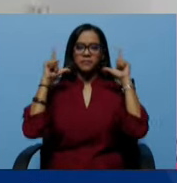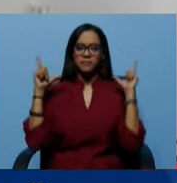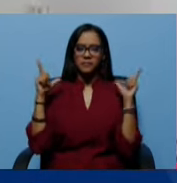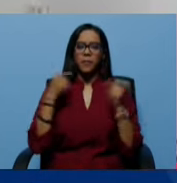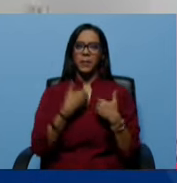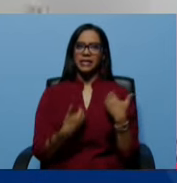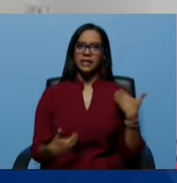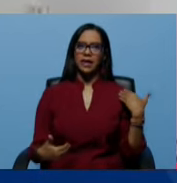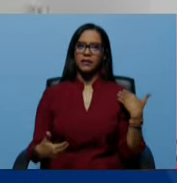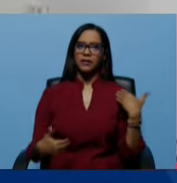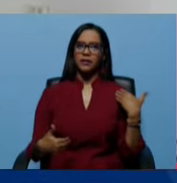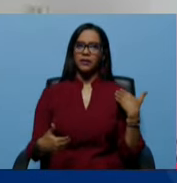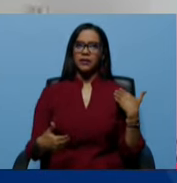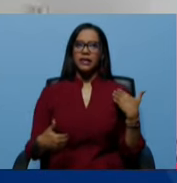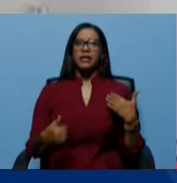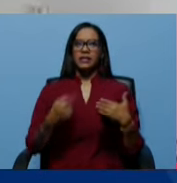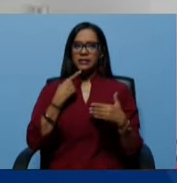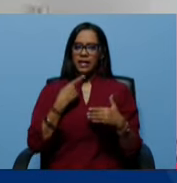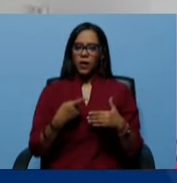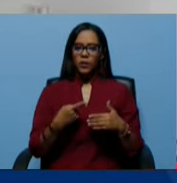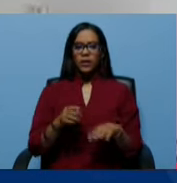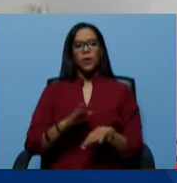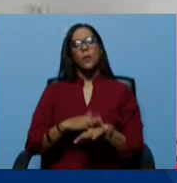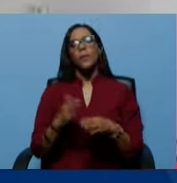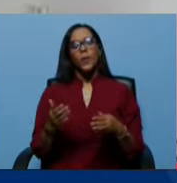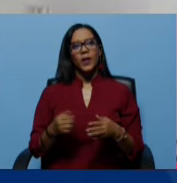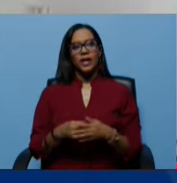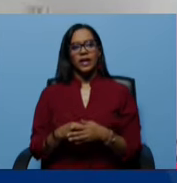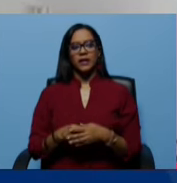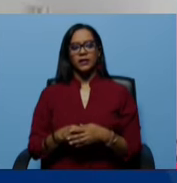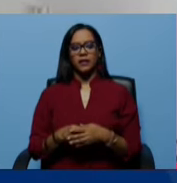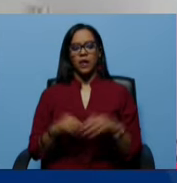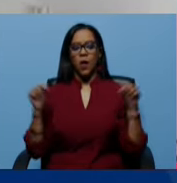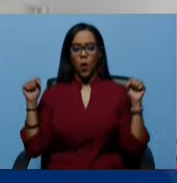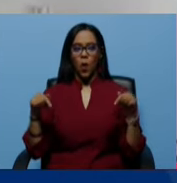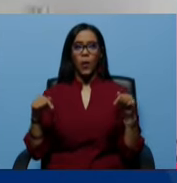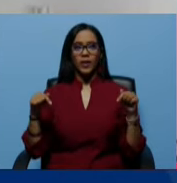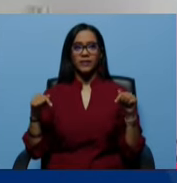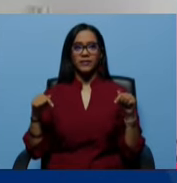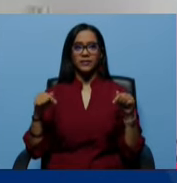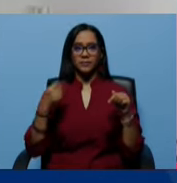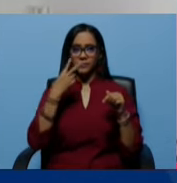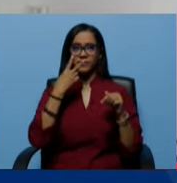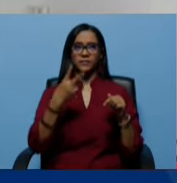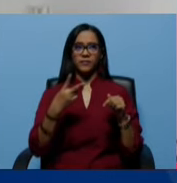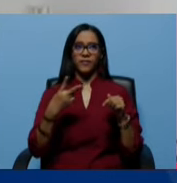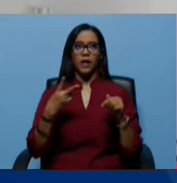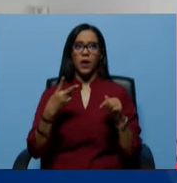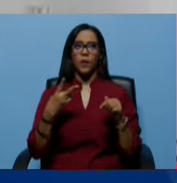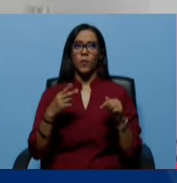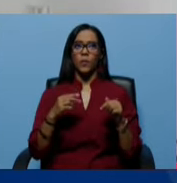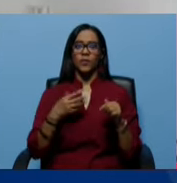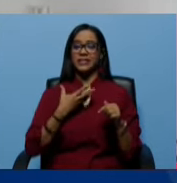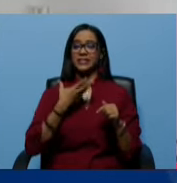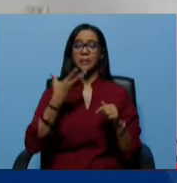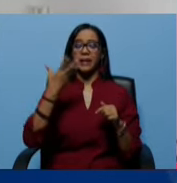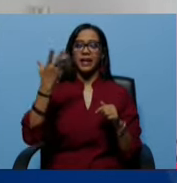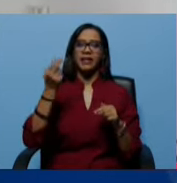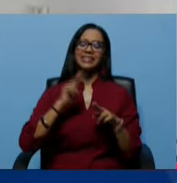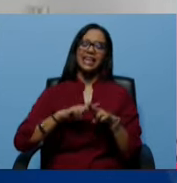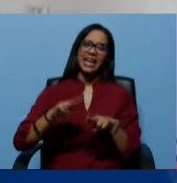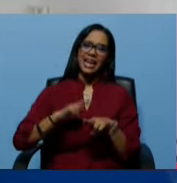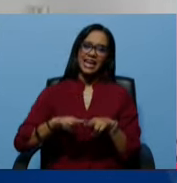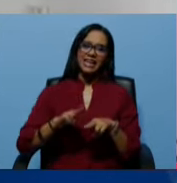presidente. Y se lo digo porque hoy he visto un espíritu entre